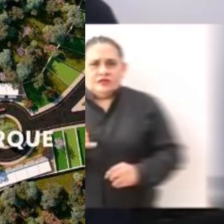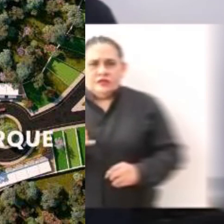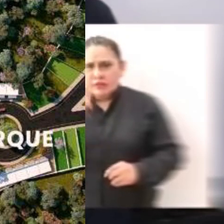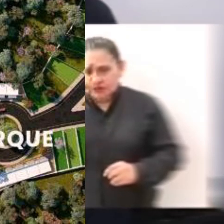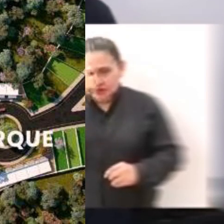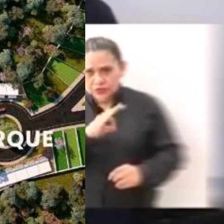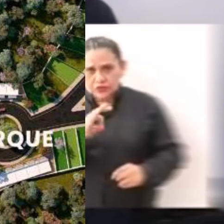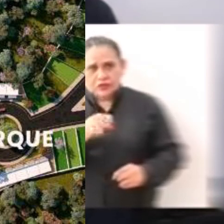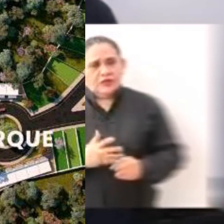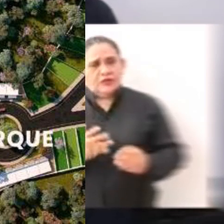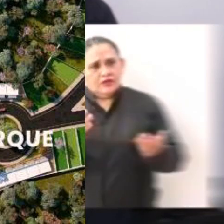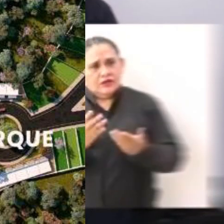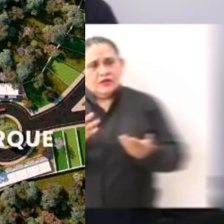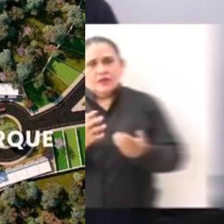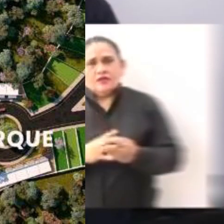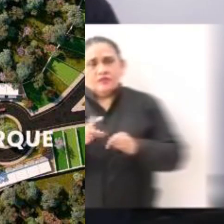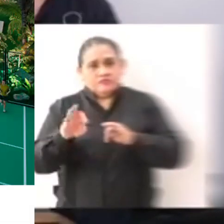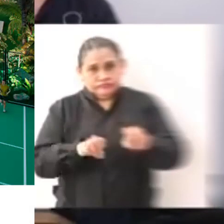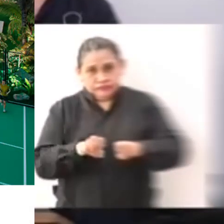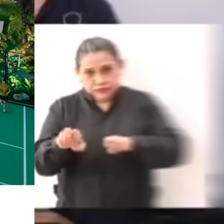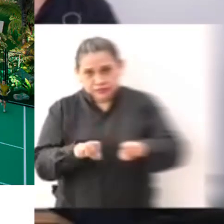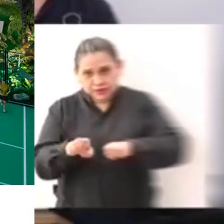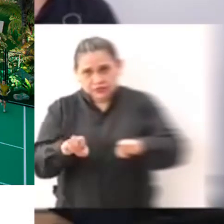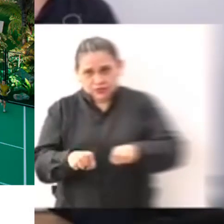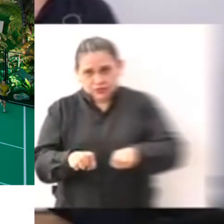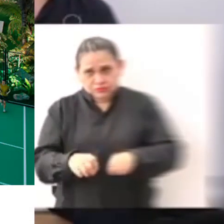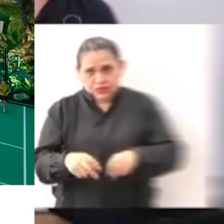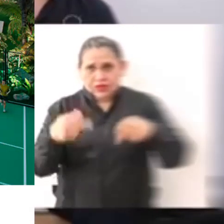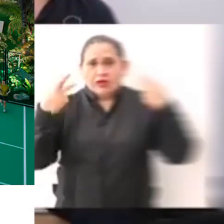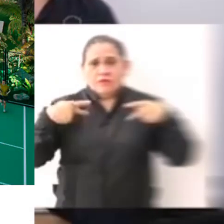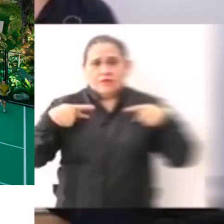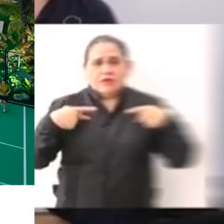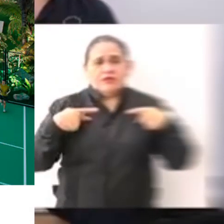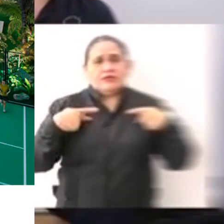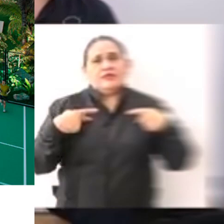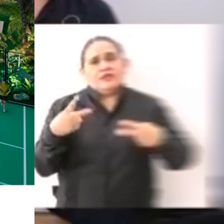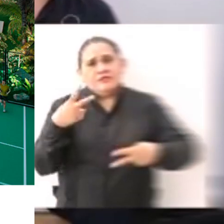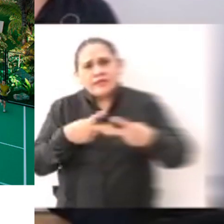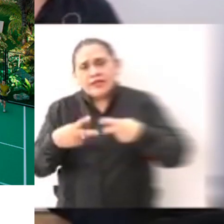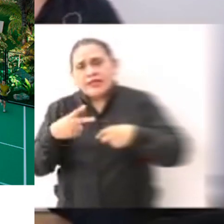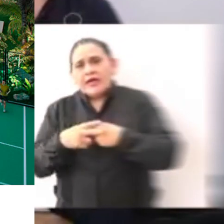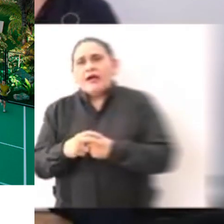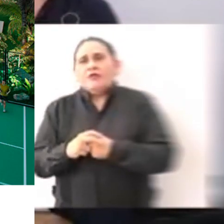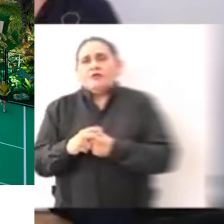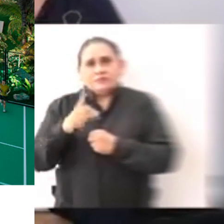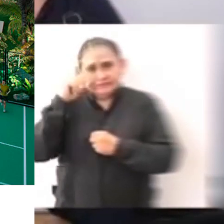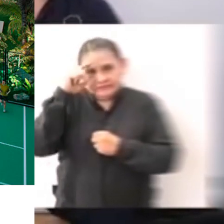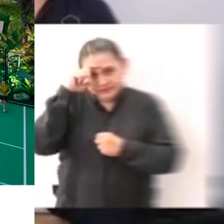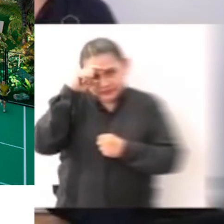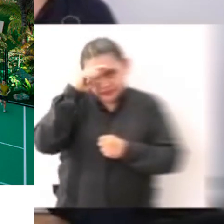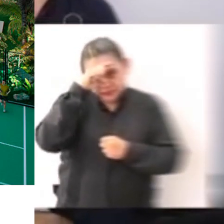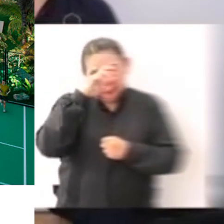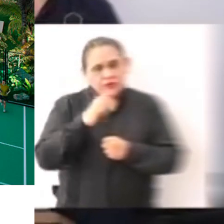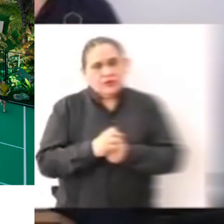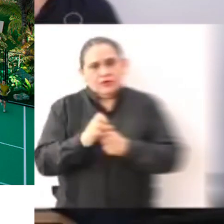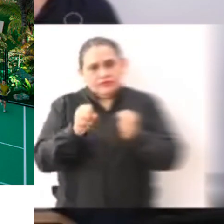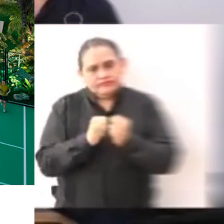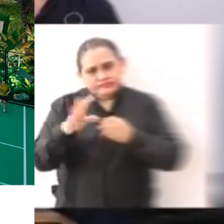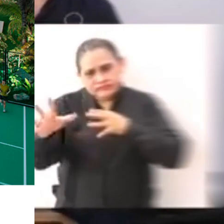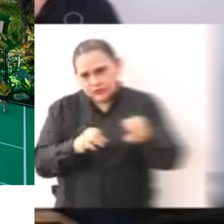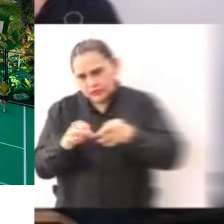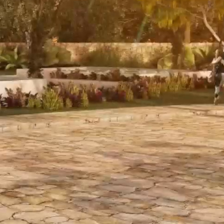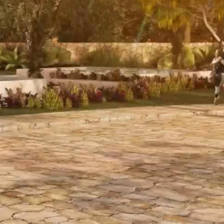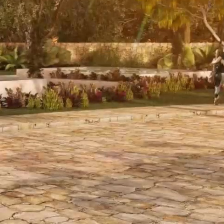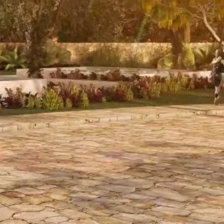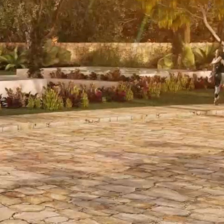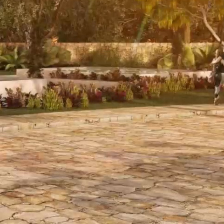residenciales urbanizados con casa club, cancha de tenis, estacionamiento, gimnasio, área climatizada para 80 personas,